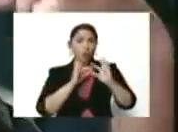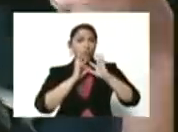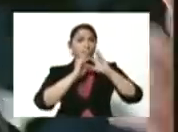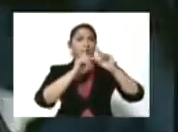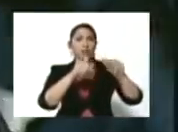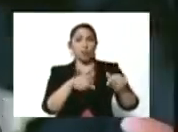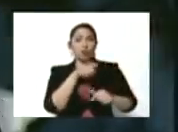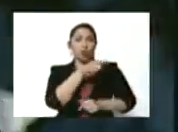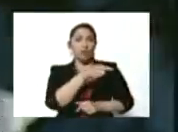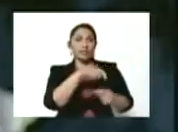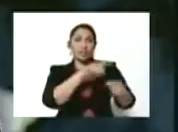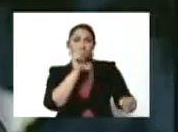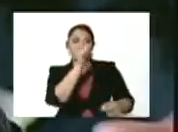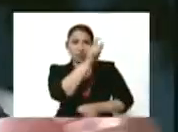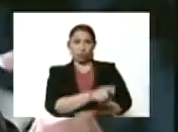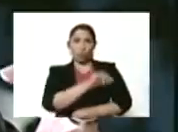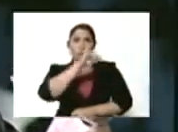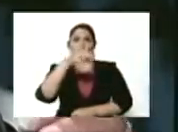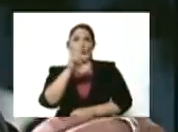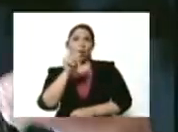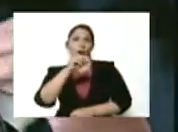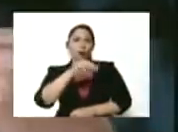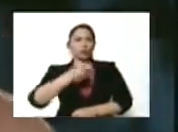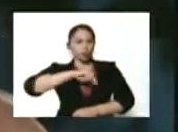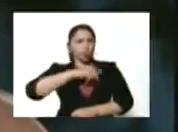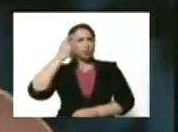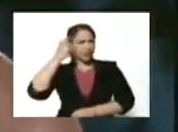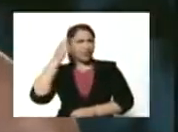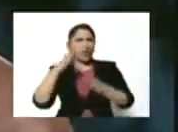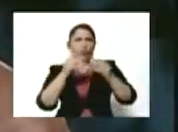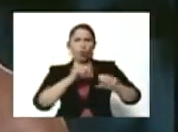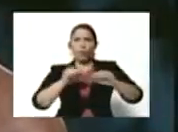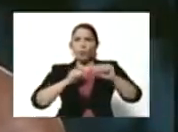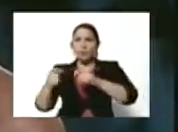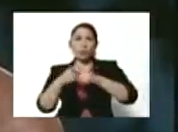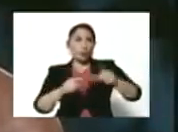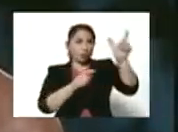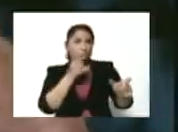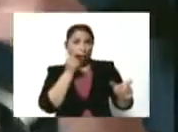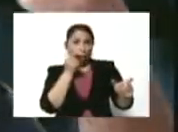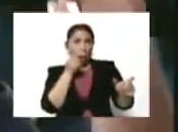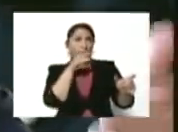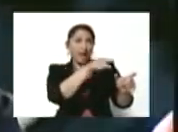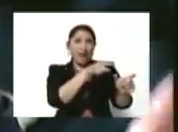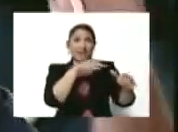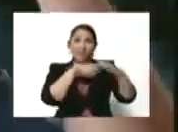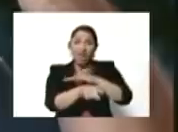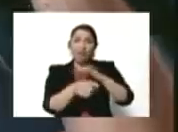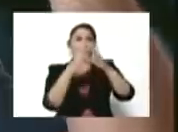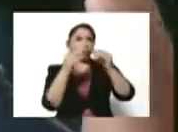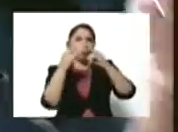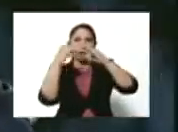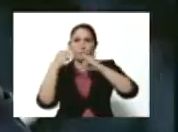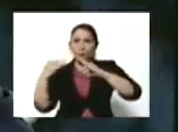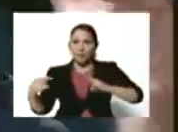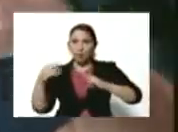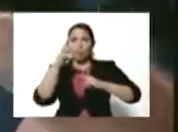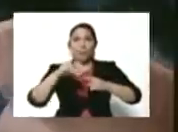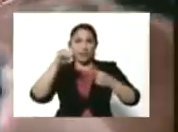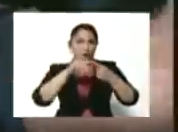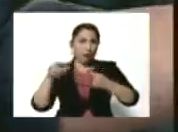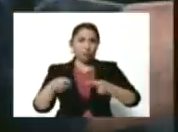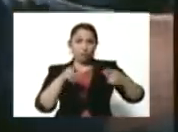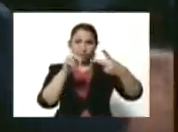Aranguren. Nosotros ya sabíamos cómo había sido todo el movimiento, pero este es un señor que estuvo en todos los campamentos. Estuvo en Maicao, estuvo en Río